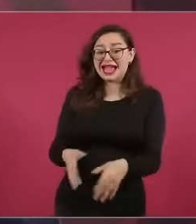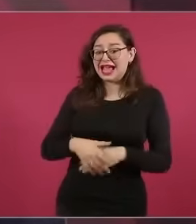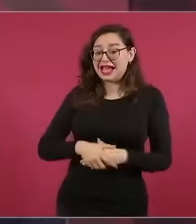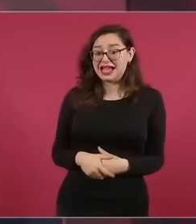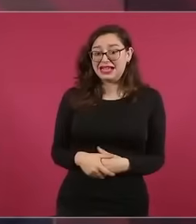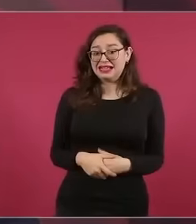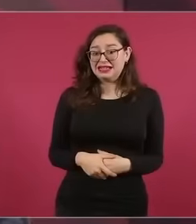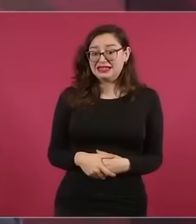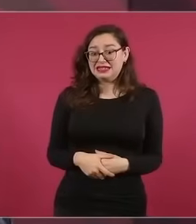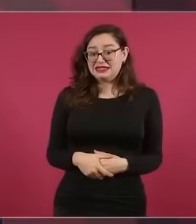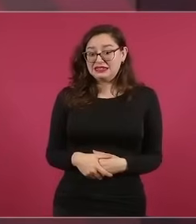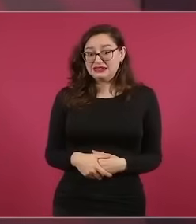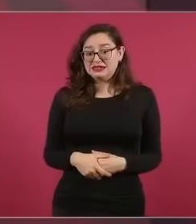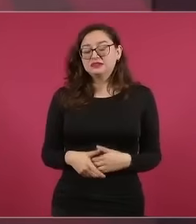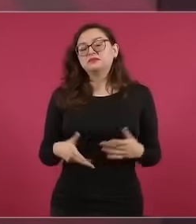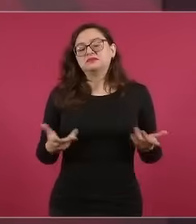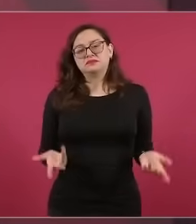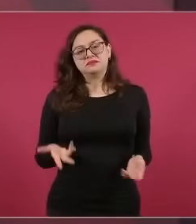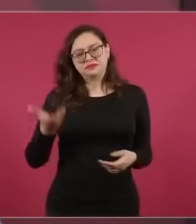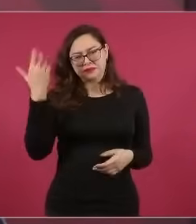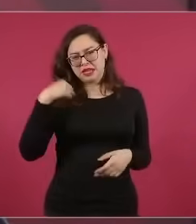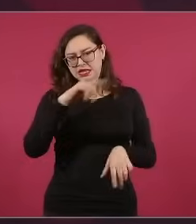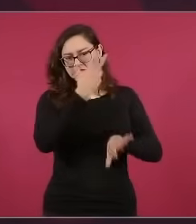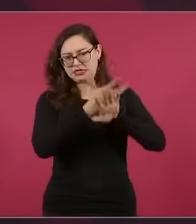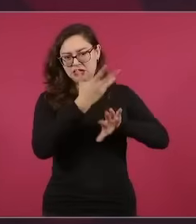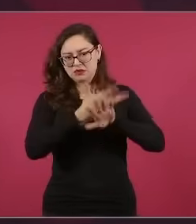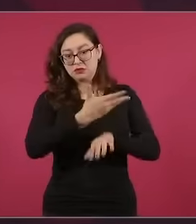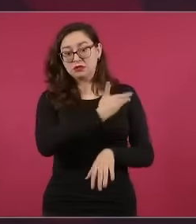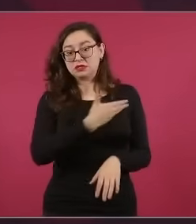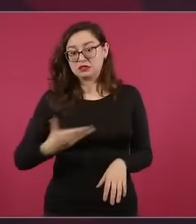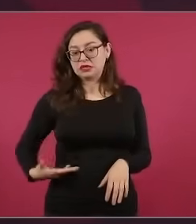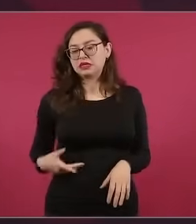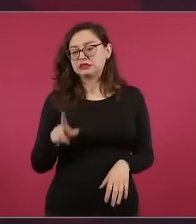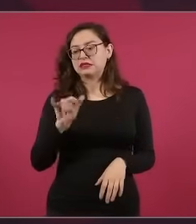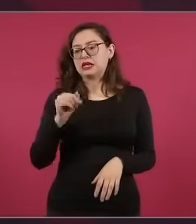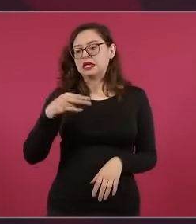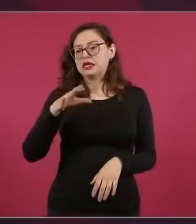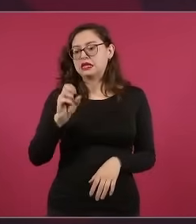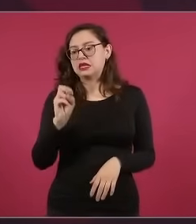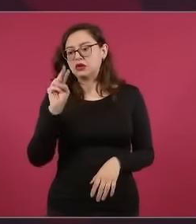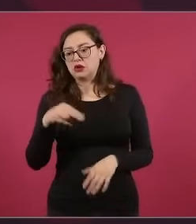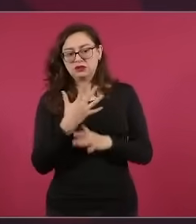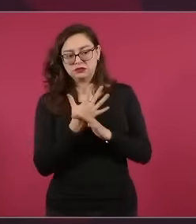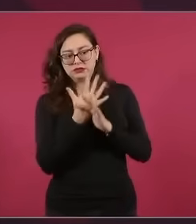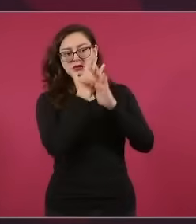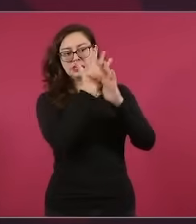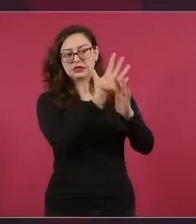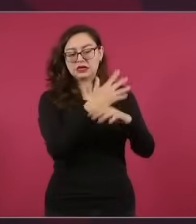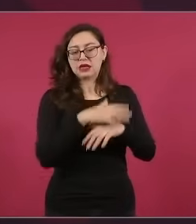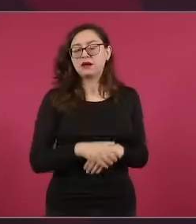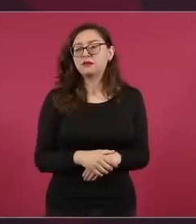Lincoln decía: al pueblo se le puede engañar una vez, dos veces, pero no se le puede engañar toda la vida.